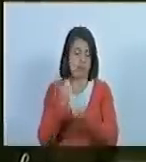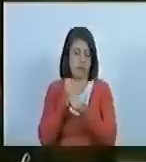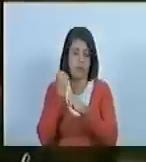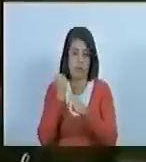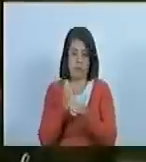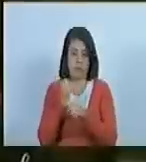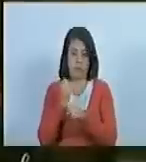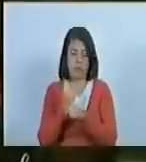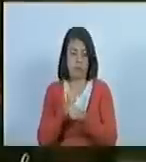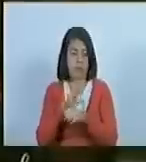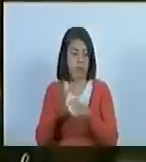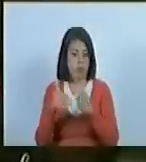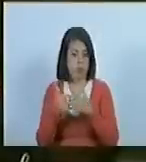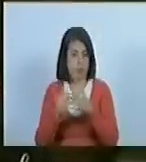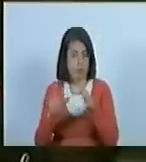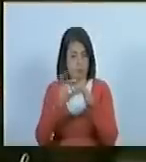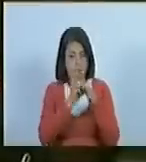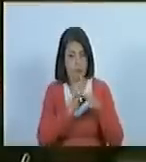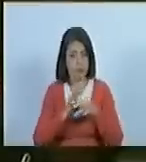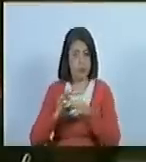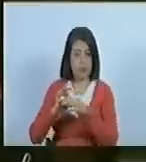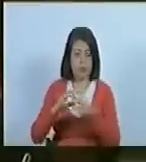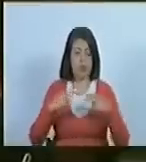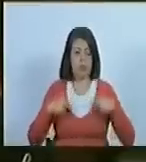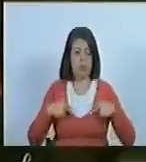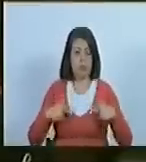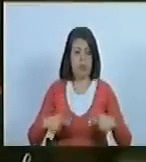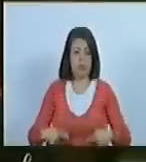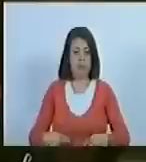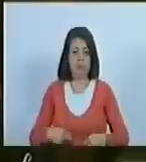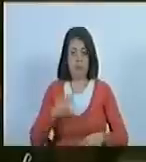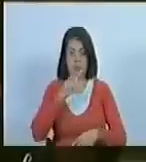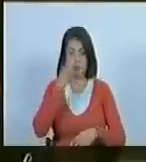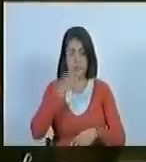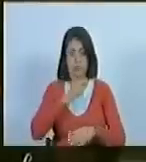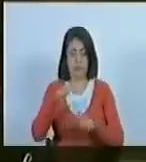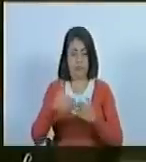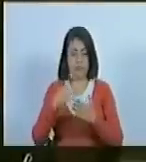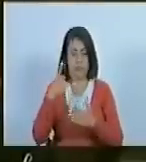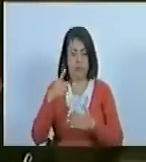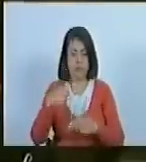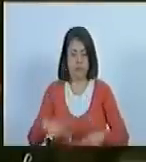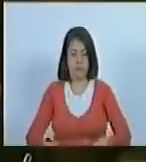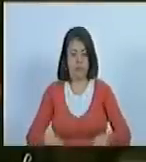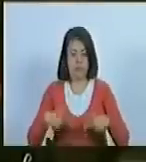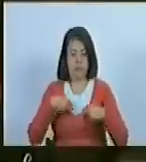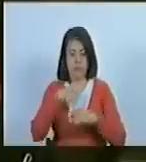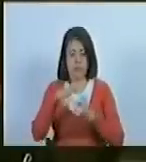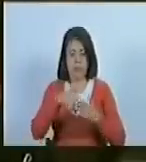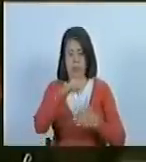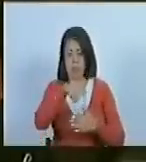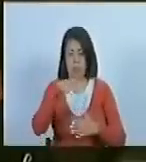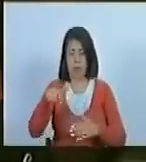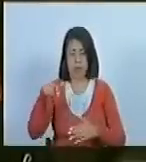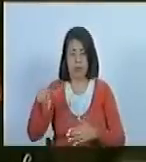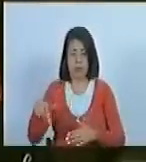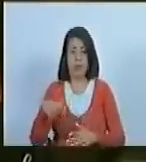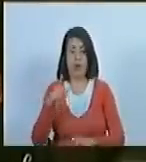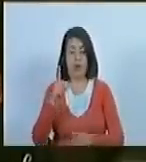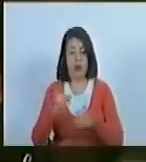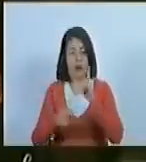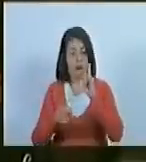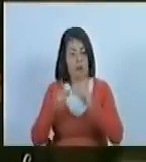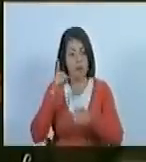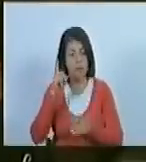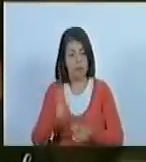trabajado con solidaridad, con humanidad, con la garantía de los derechos humanos a todas aquellas personas que en algún